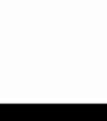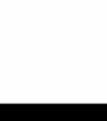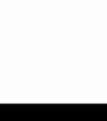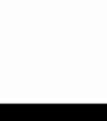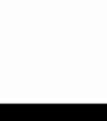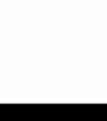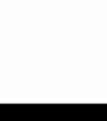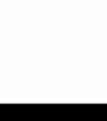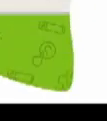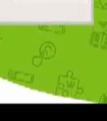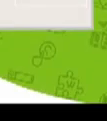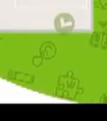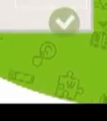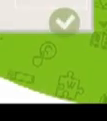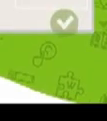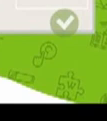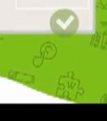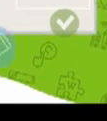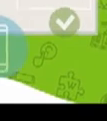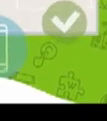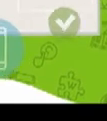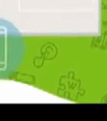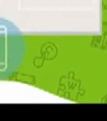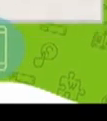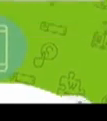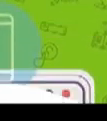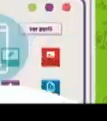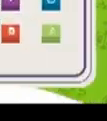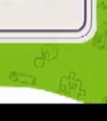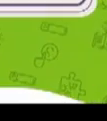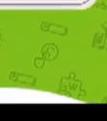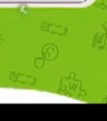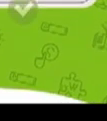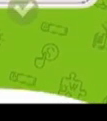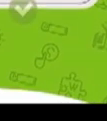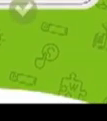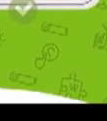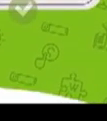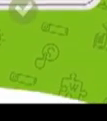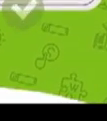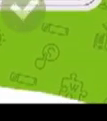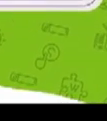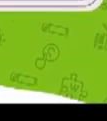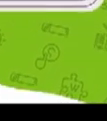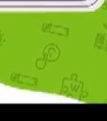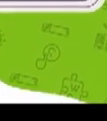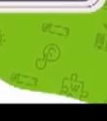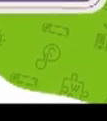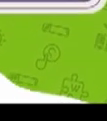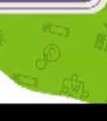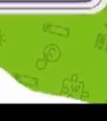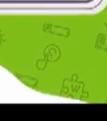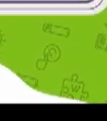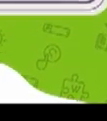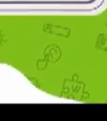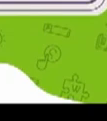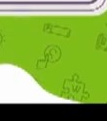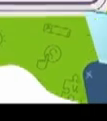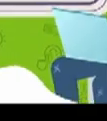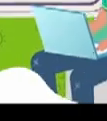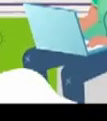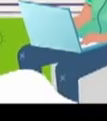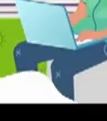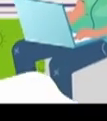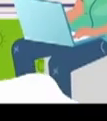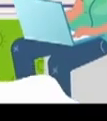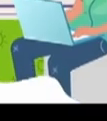Acompáñanos a descubrir Prepa en Línea CEP. Primero te invito a conocer Aula Virtual, que es como mi salón de clases donde formo parte de una gran